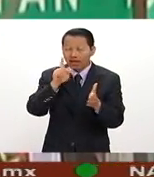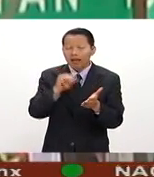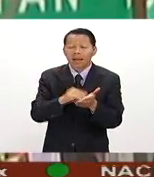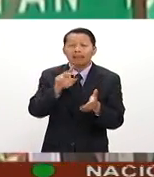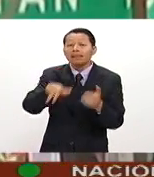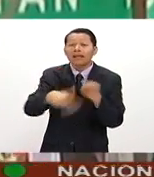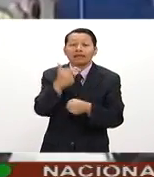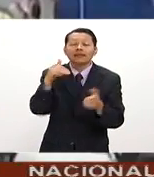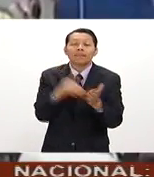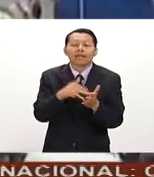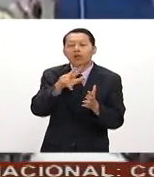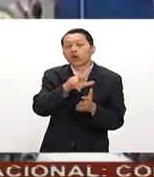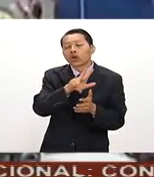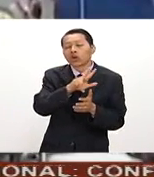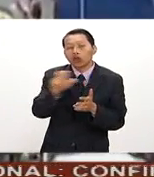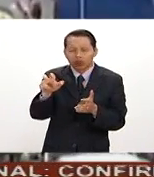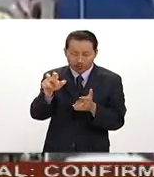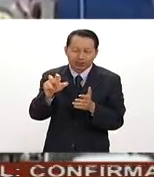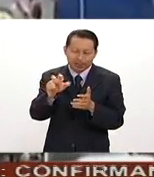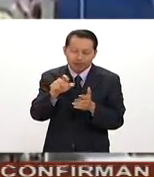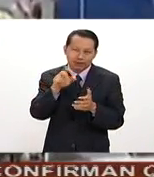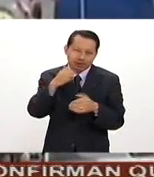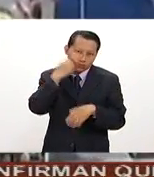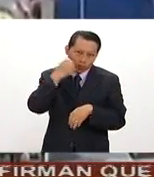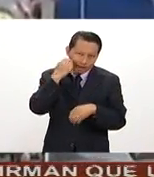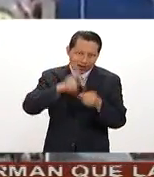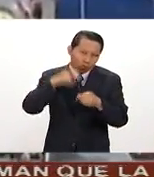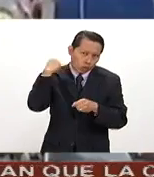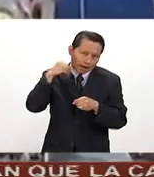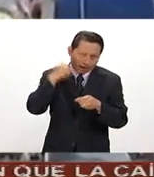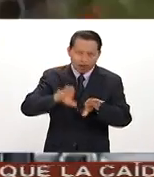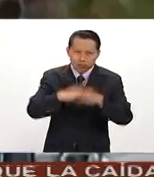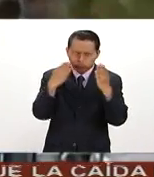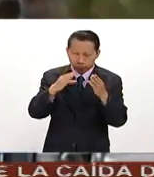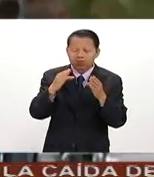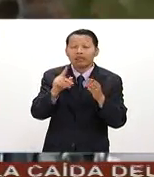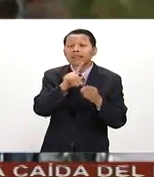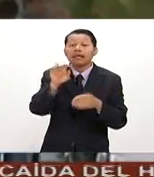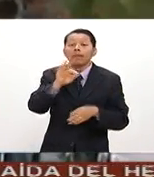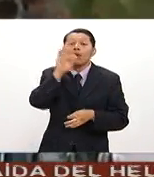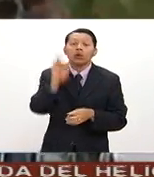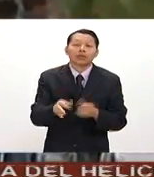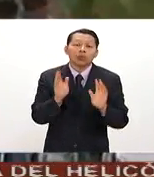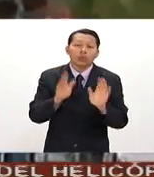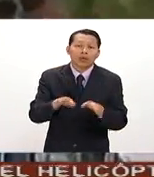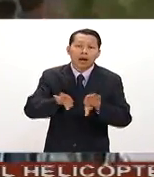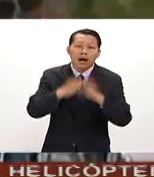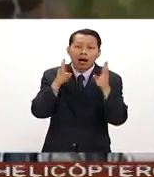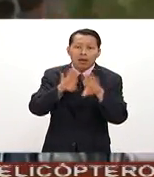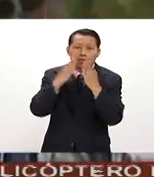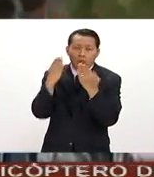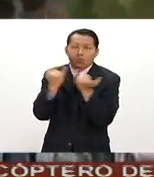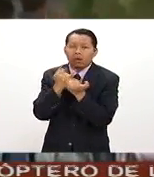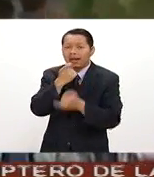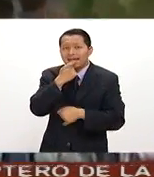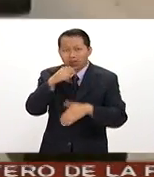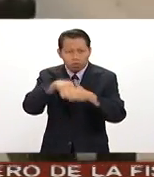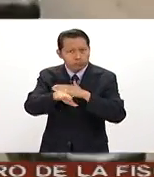13.484 escuelas en Oaxaca. De ese total, el 100% ya abrió sus puertas. Los niños